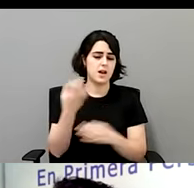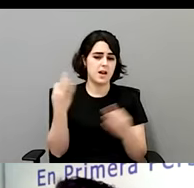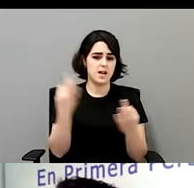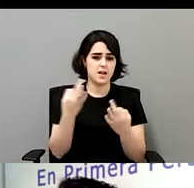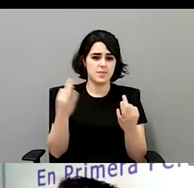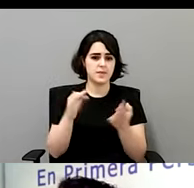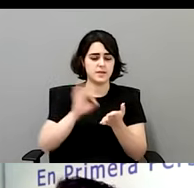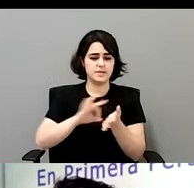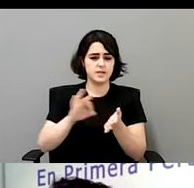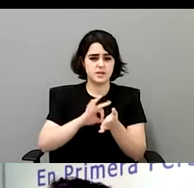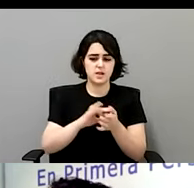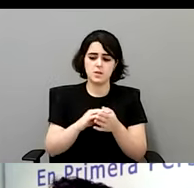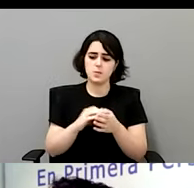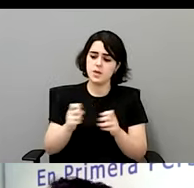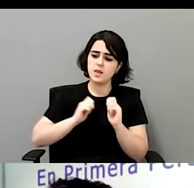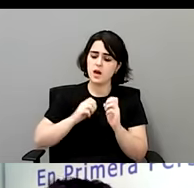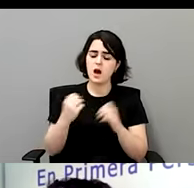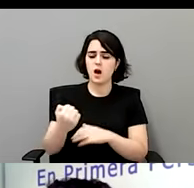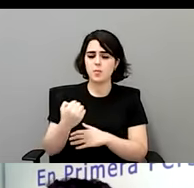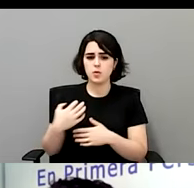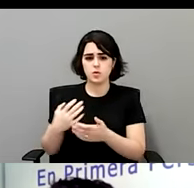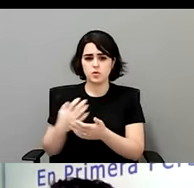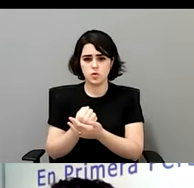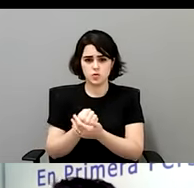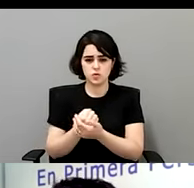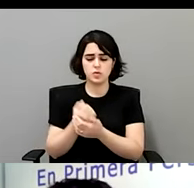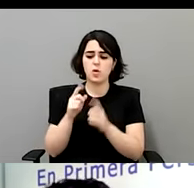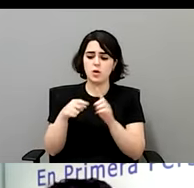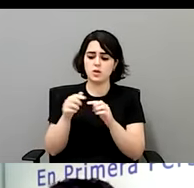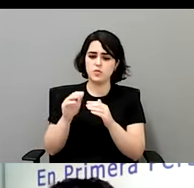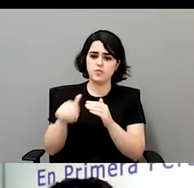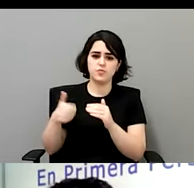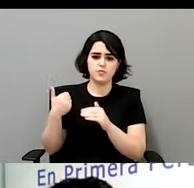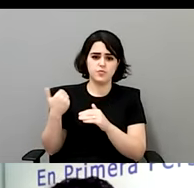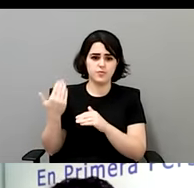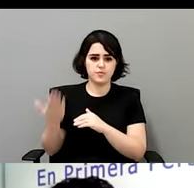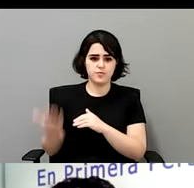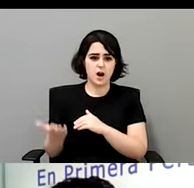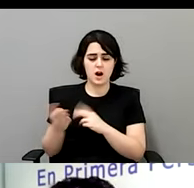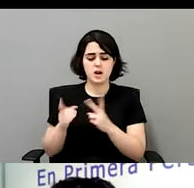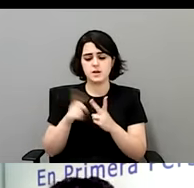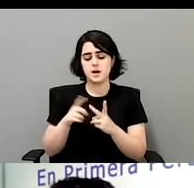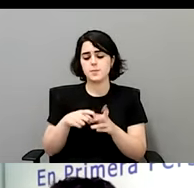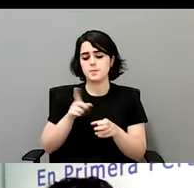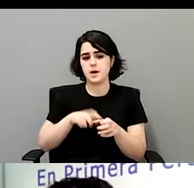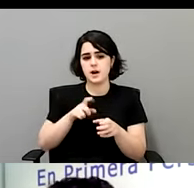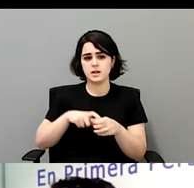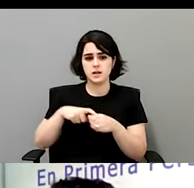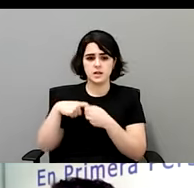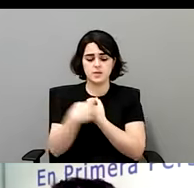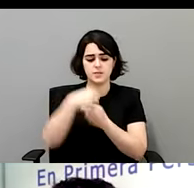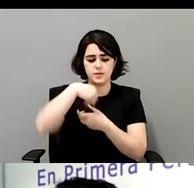todos los apoyos y luego para salir fuera, para la participación en la